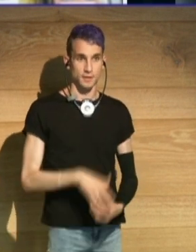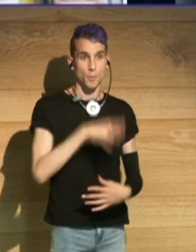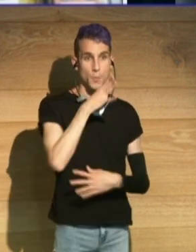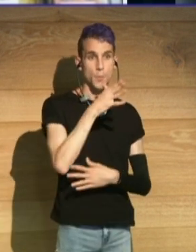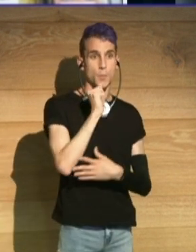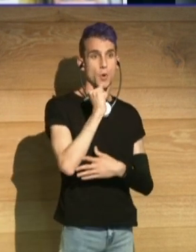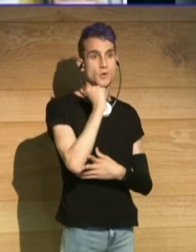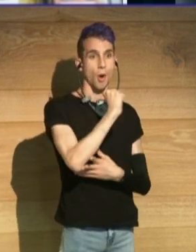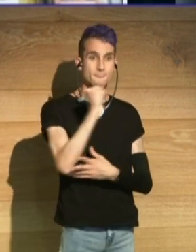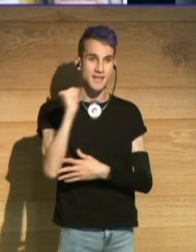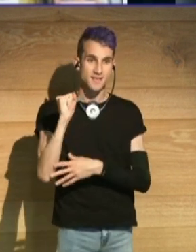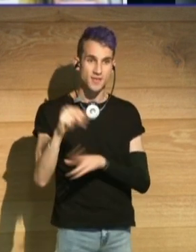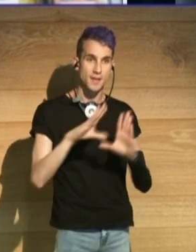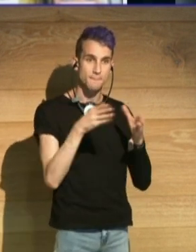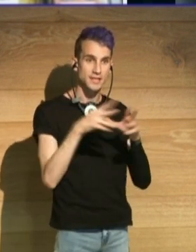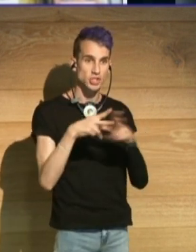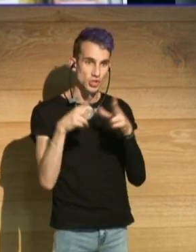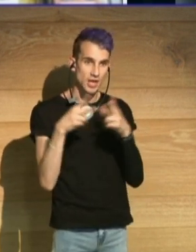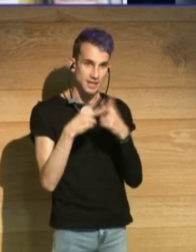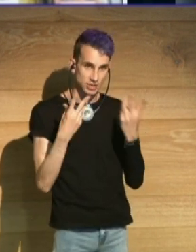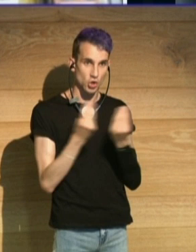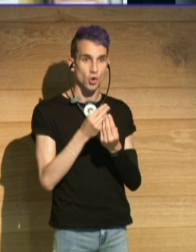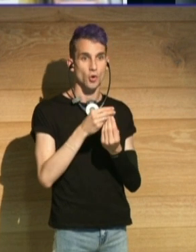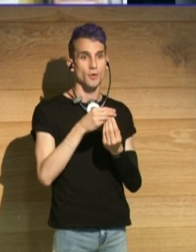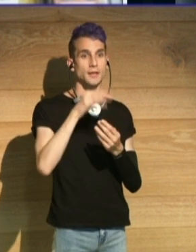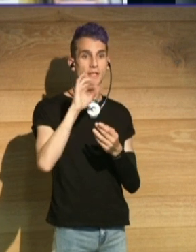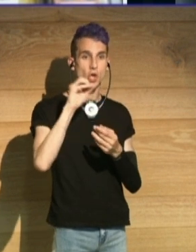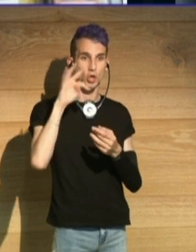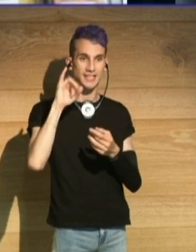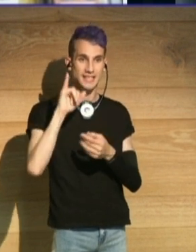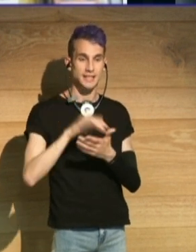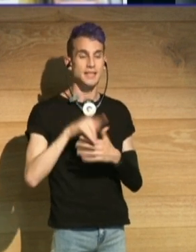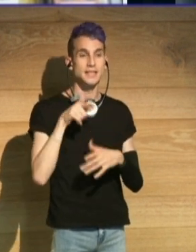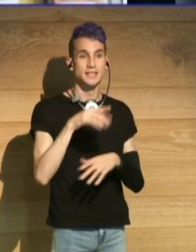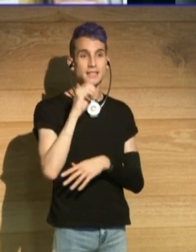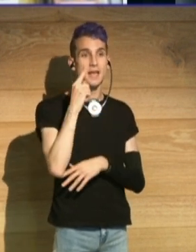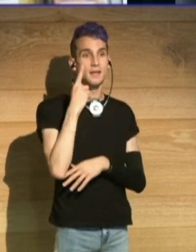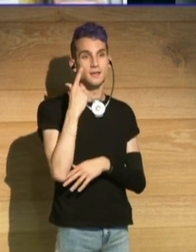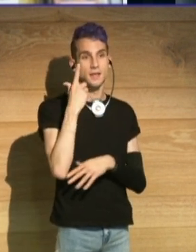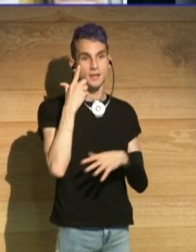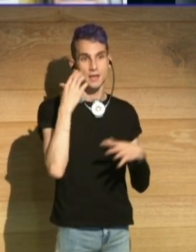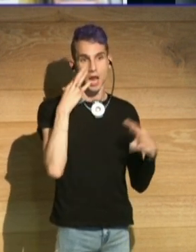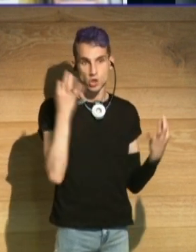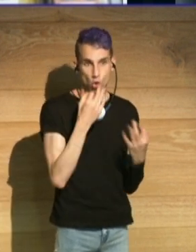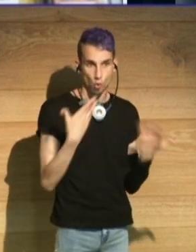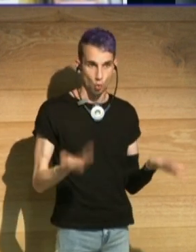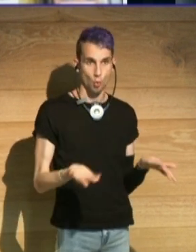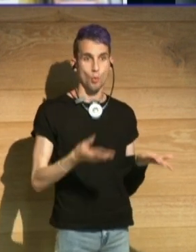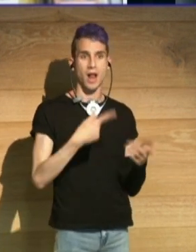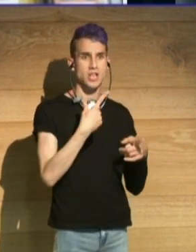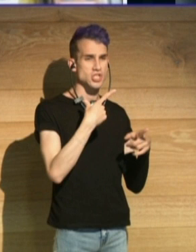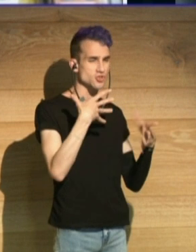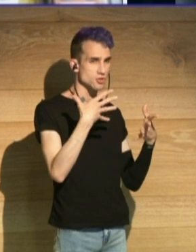del Partido Socialista Giacomo Matteotti. Y el riesgo es perderlo todo después